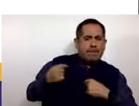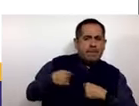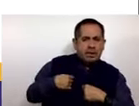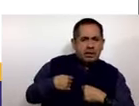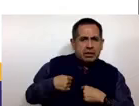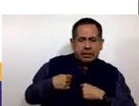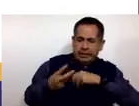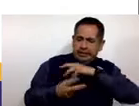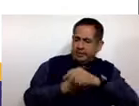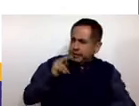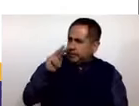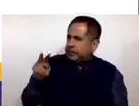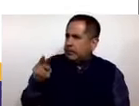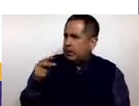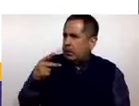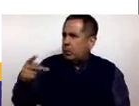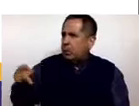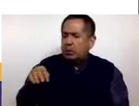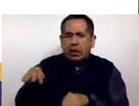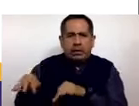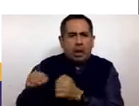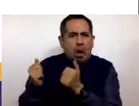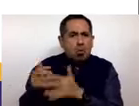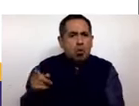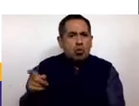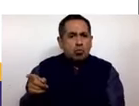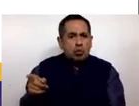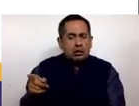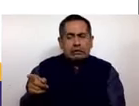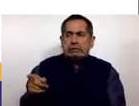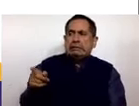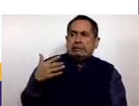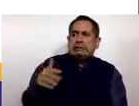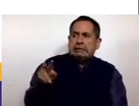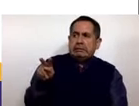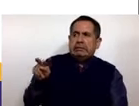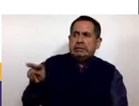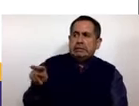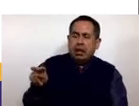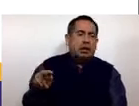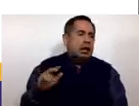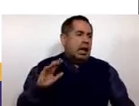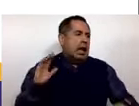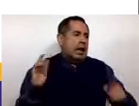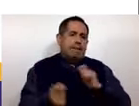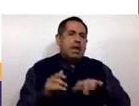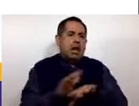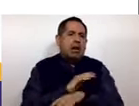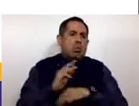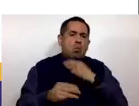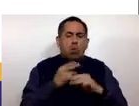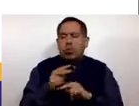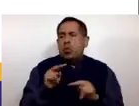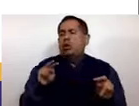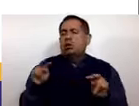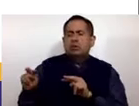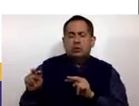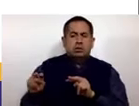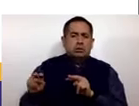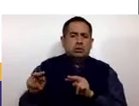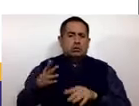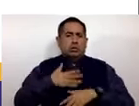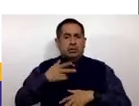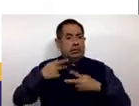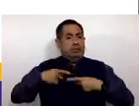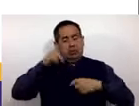mujeres trabajadoras, de verdad que el mundo sí cambia. Nuestro mundo, para empezar, el de nosotras como